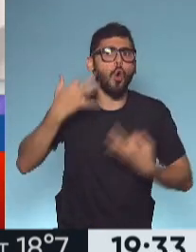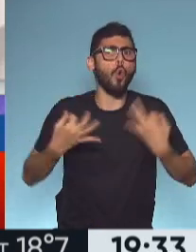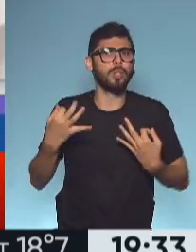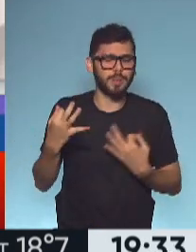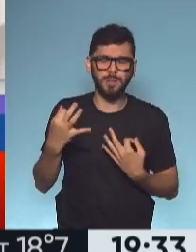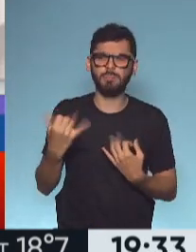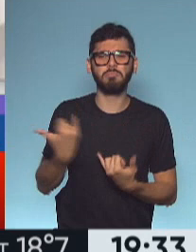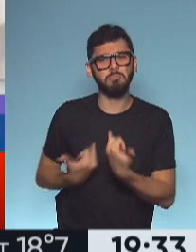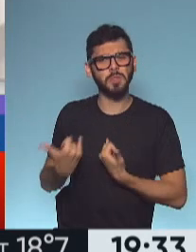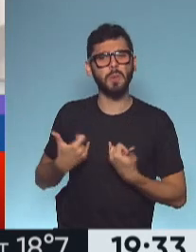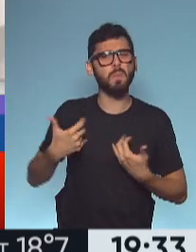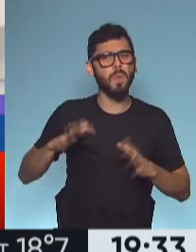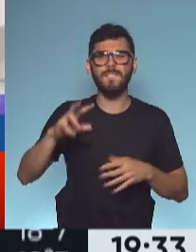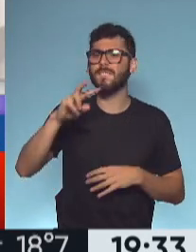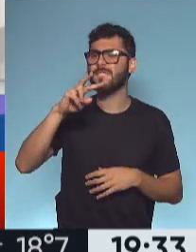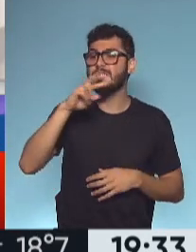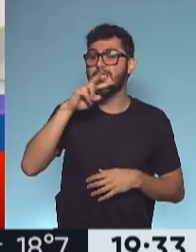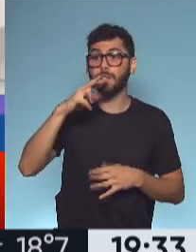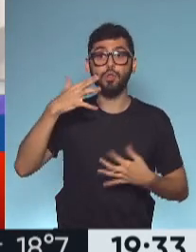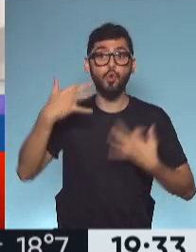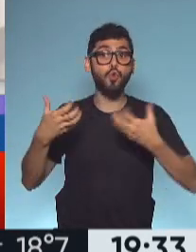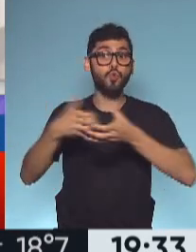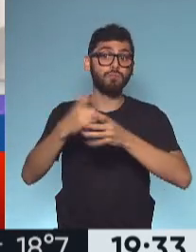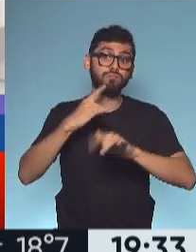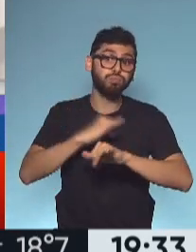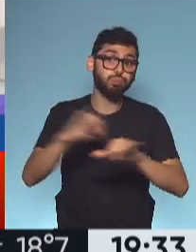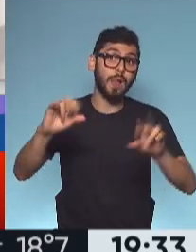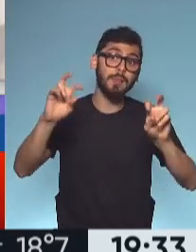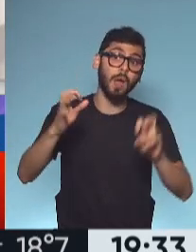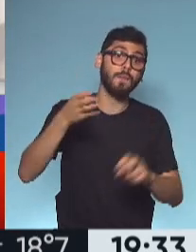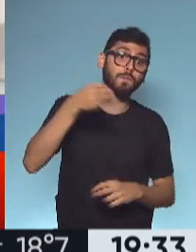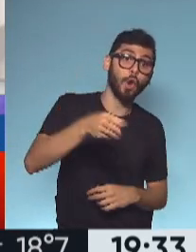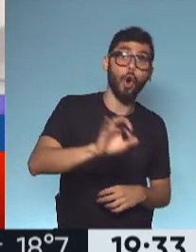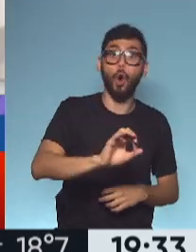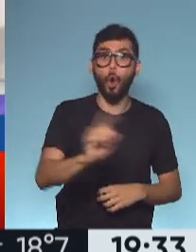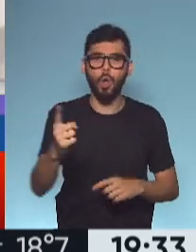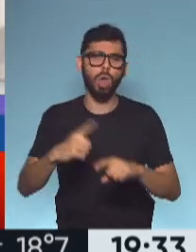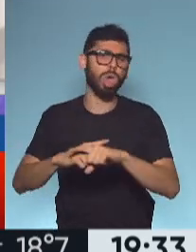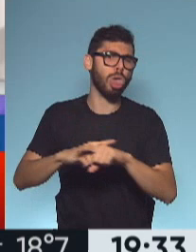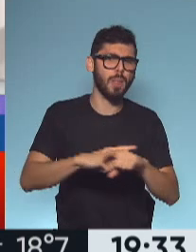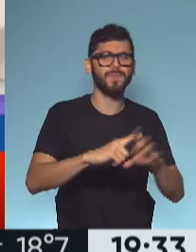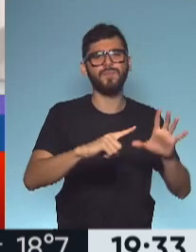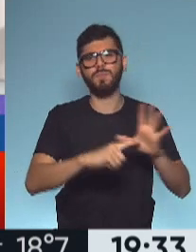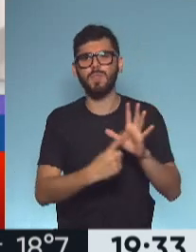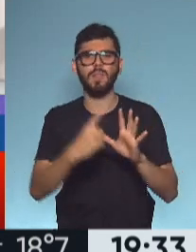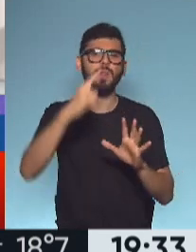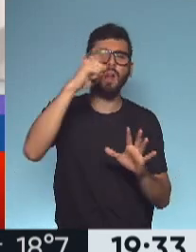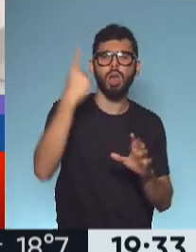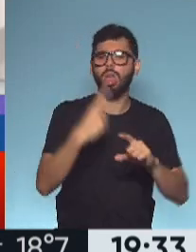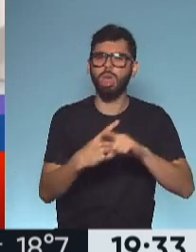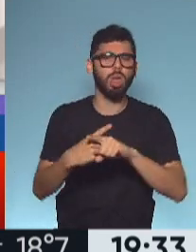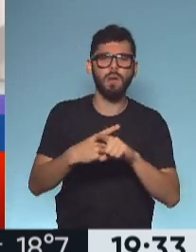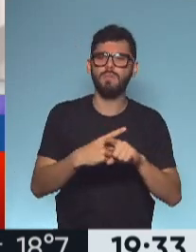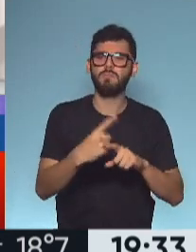viernes se sabrá la decisión de la Corte Suprema en cuanto a la presencialidad y después de estas idas y vueltas entre Ciudad de Buenos Aires y Nación. Y le pregunto